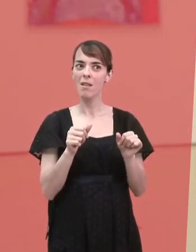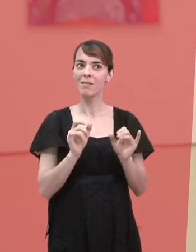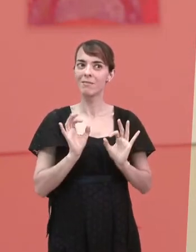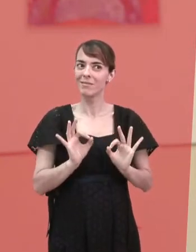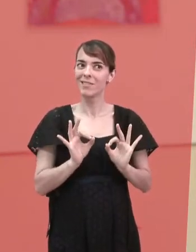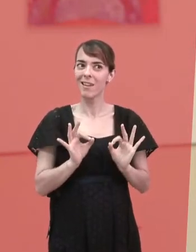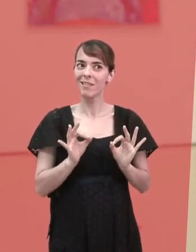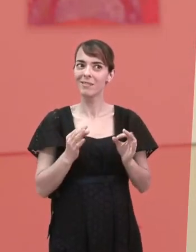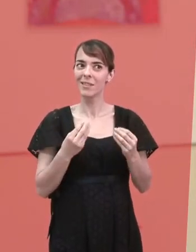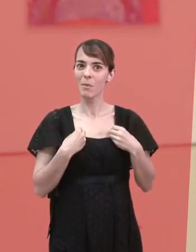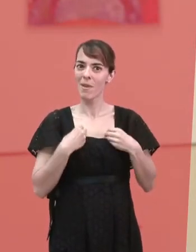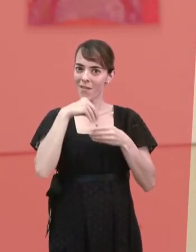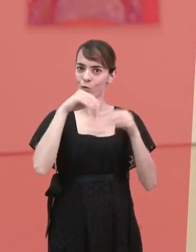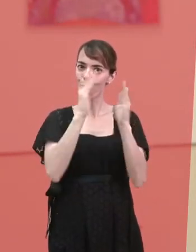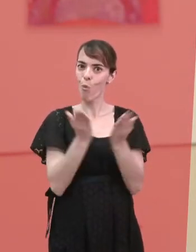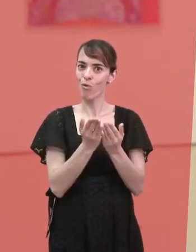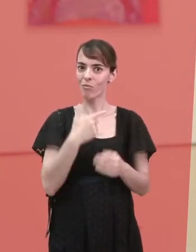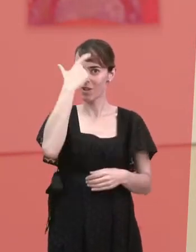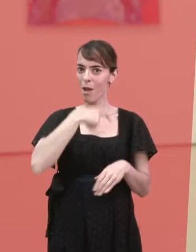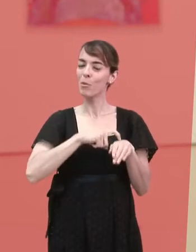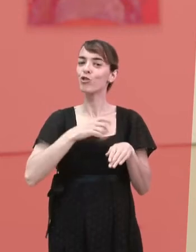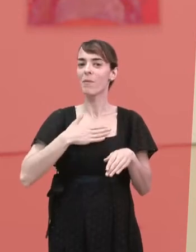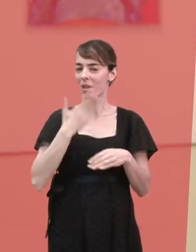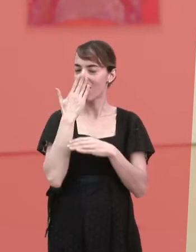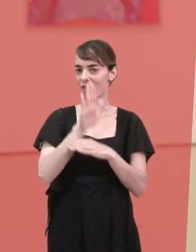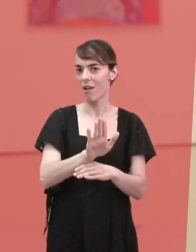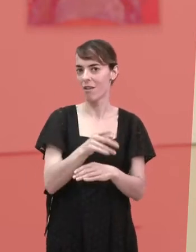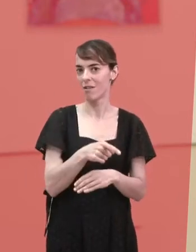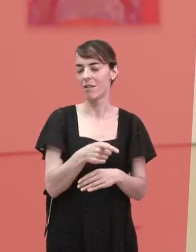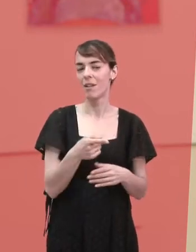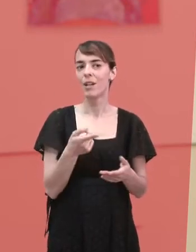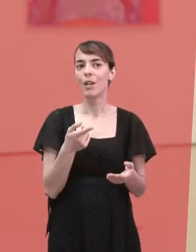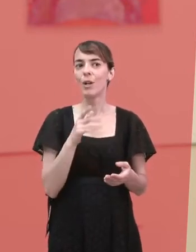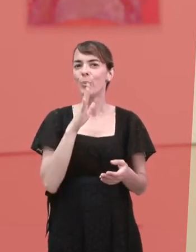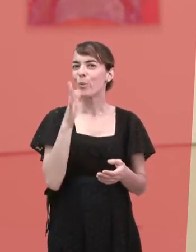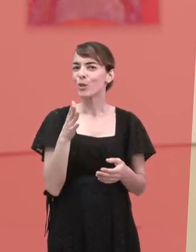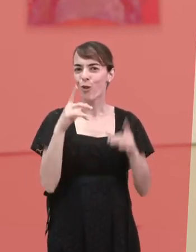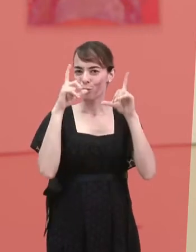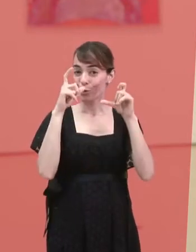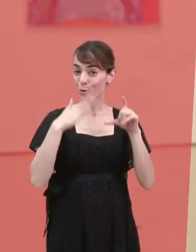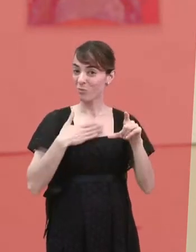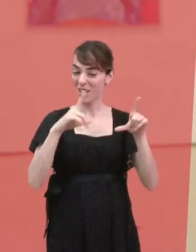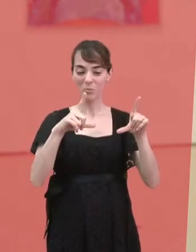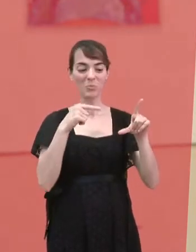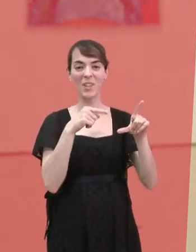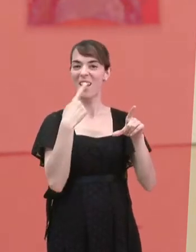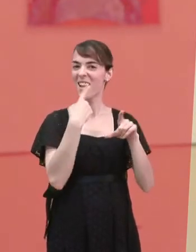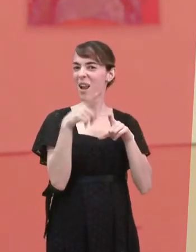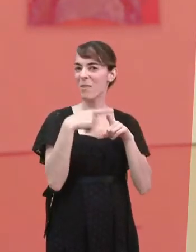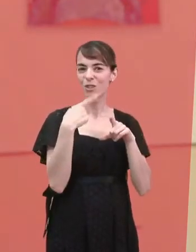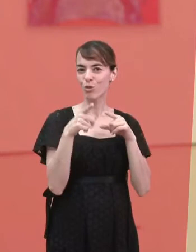refleja mi personalidad. Por eso hay muy escasos elementos, muchos